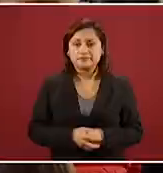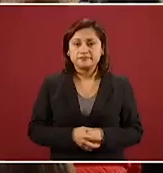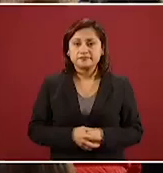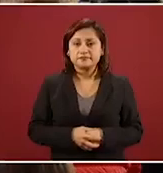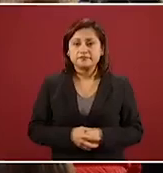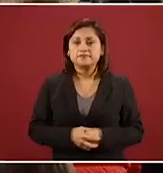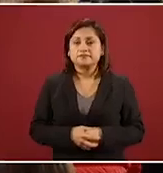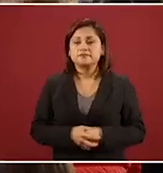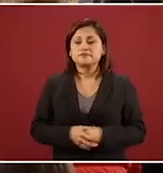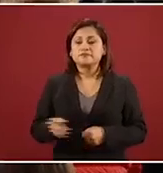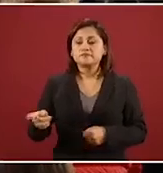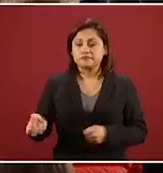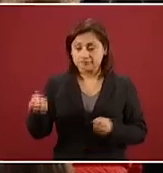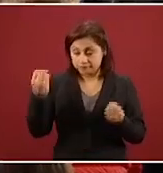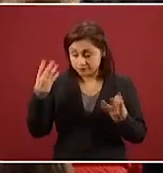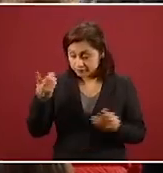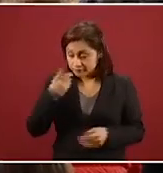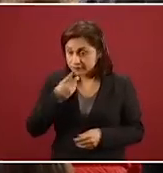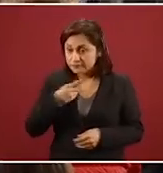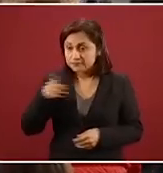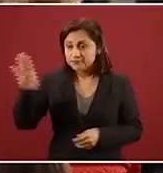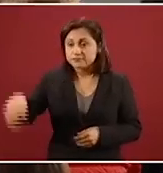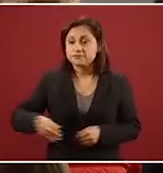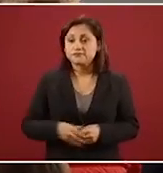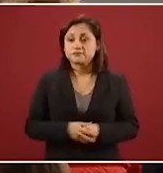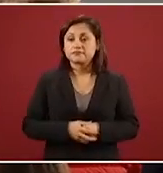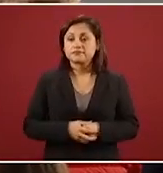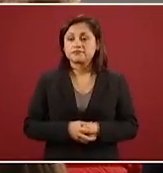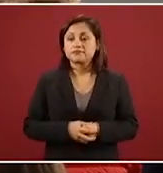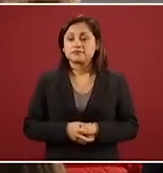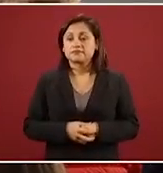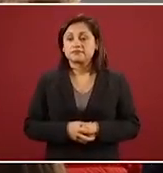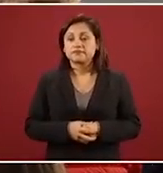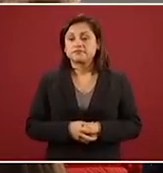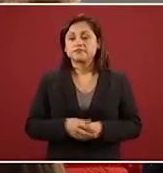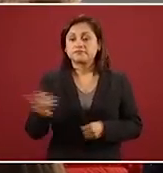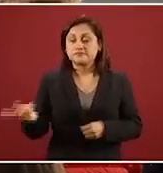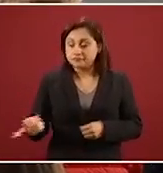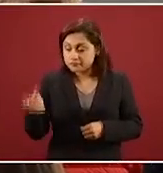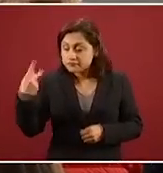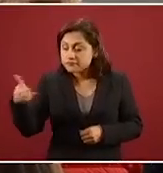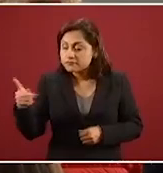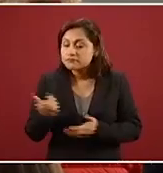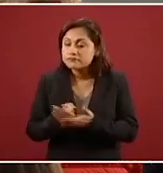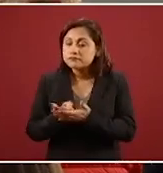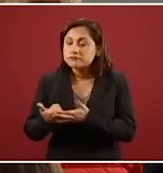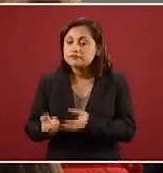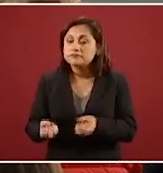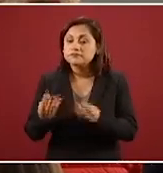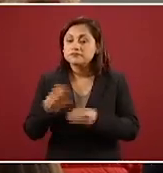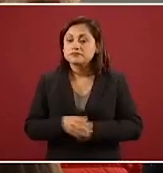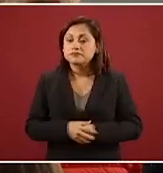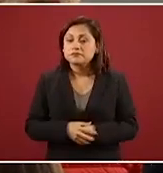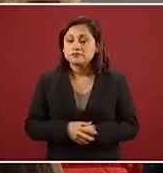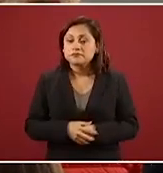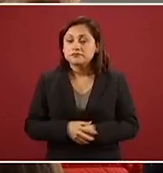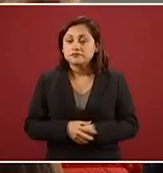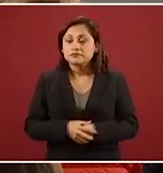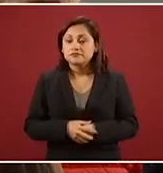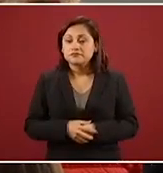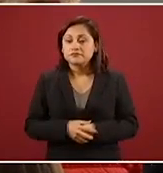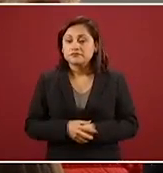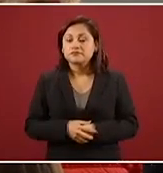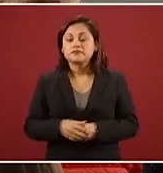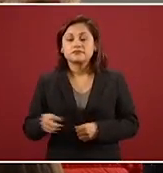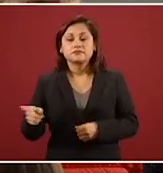¿Cuánto ven esto suelto? Con mi sueldo es de 107,500, presidente, como